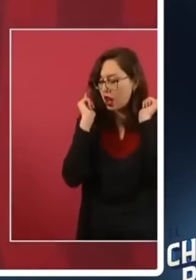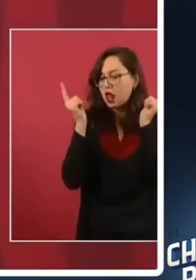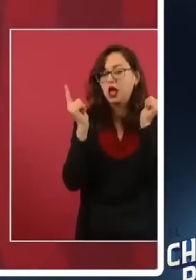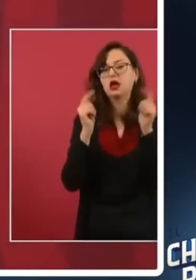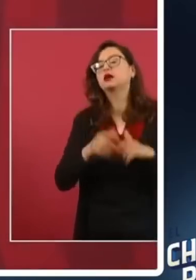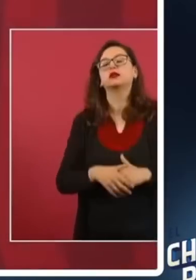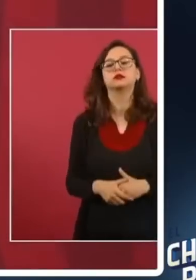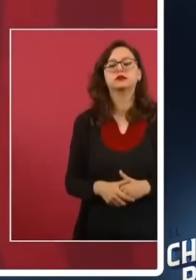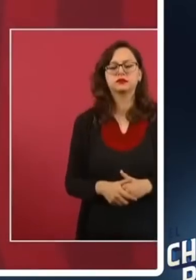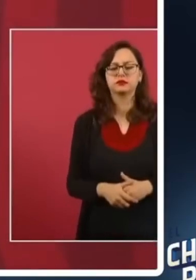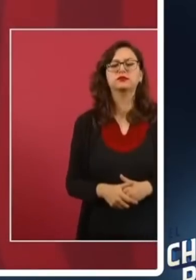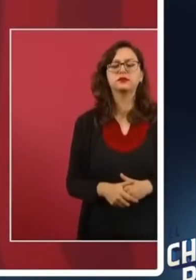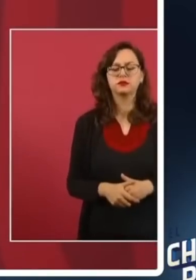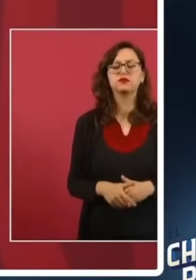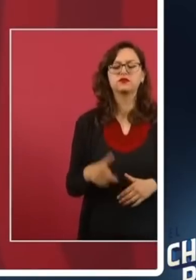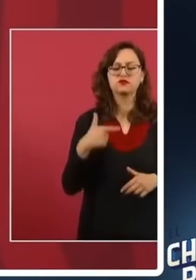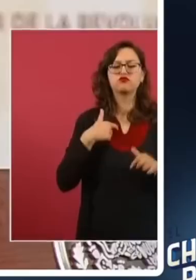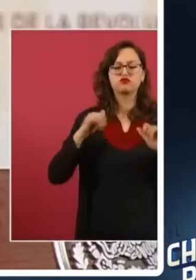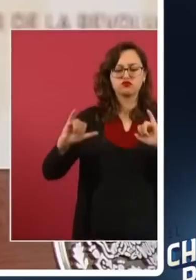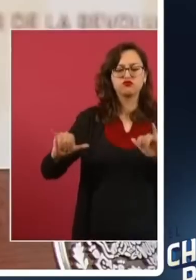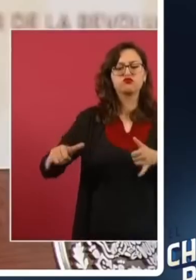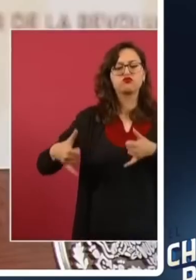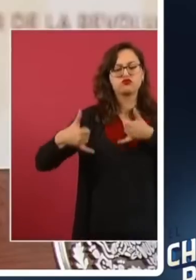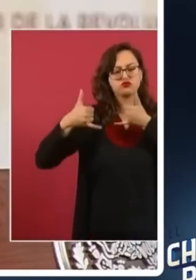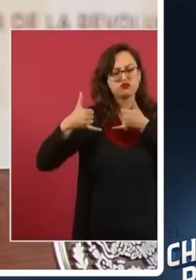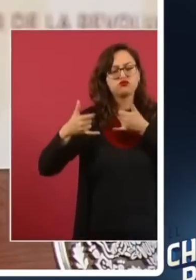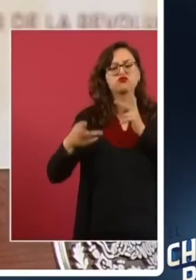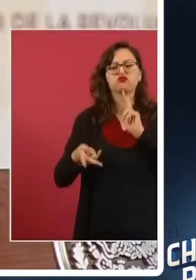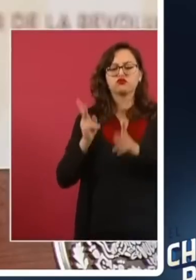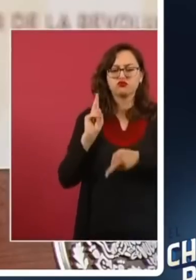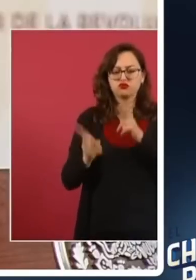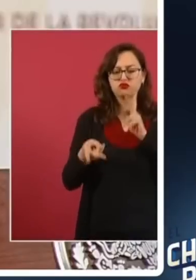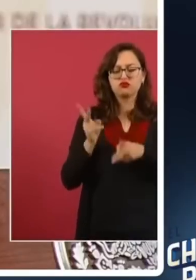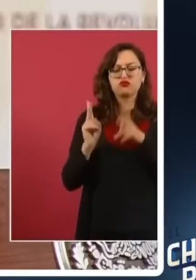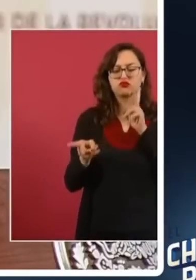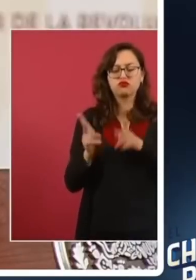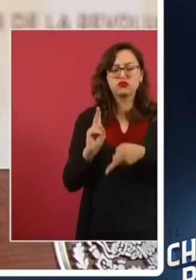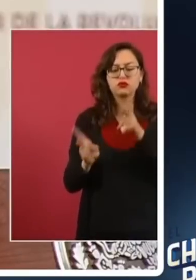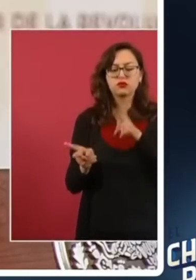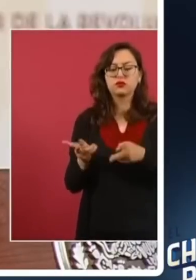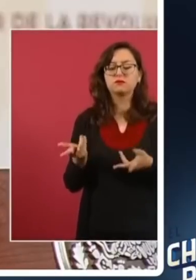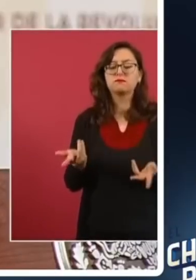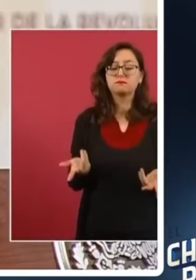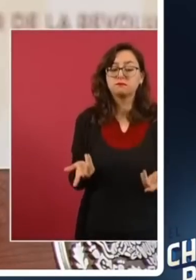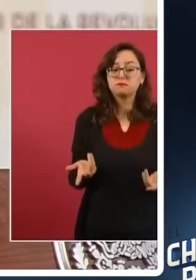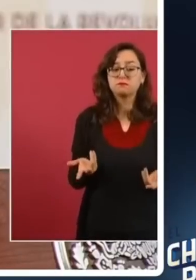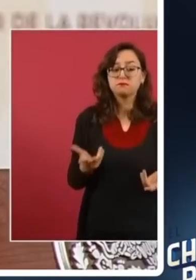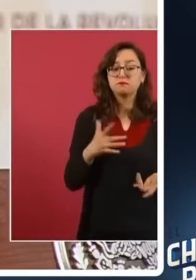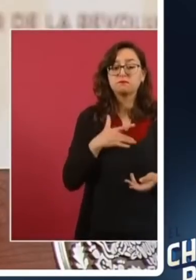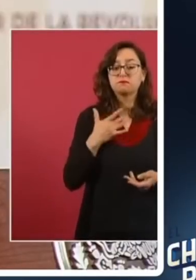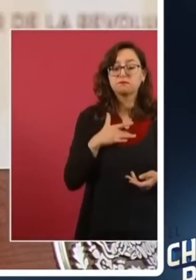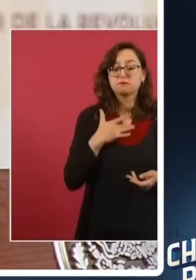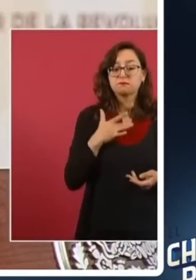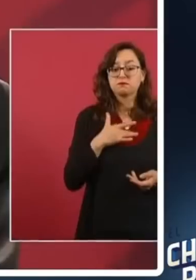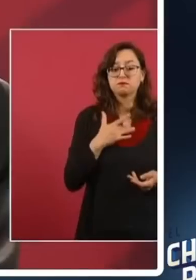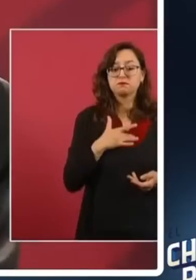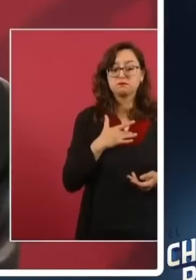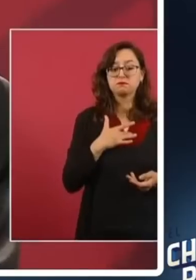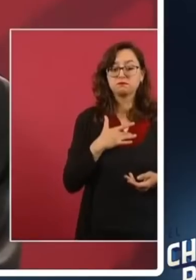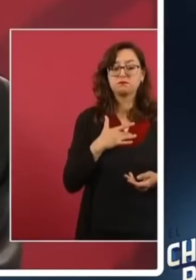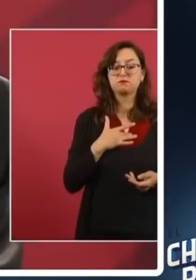hablé con él por teléfono y yo sí estoy de acuerdo qué y